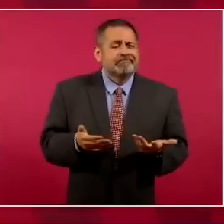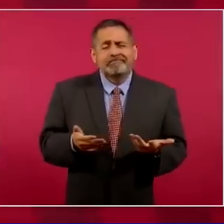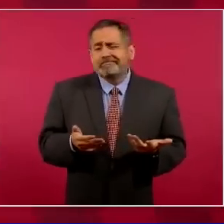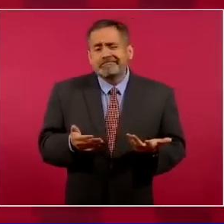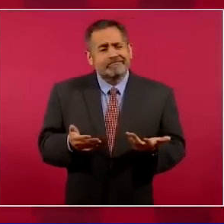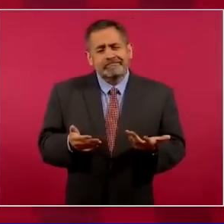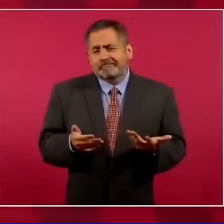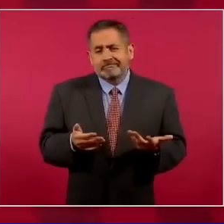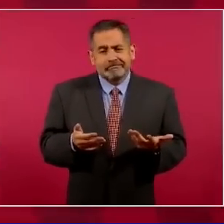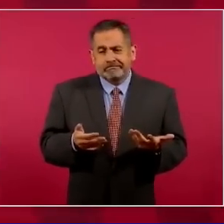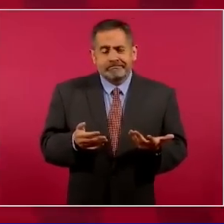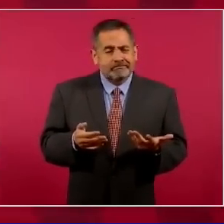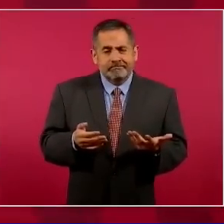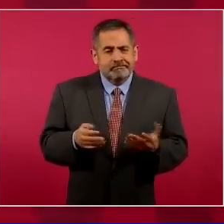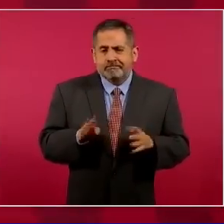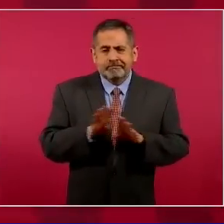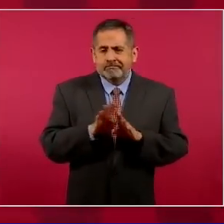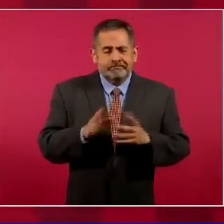se va